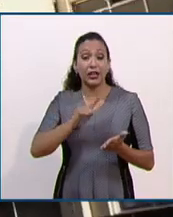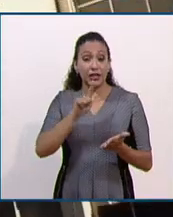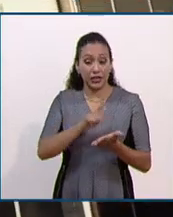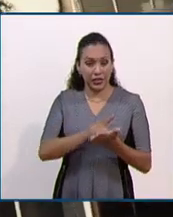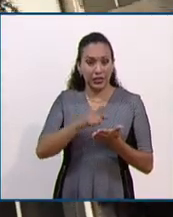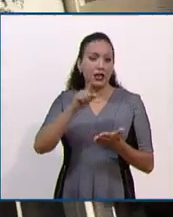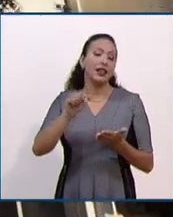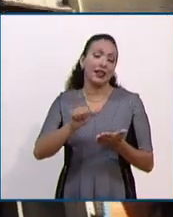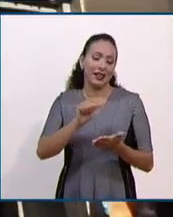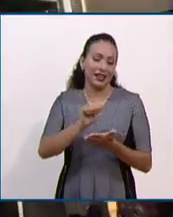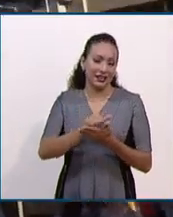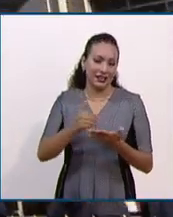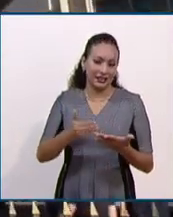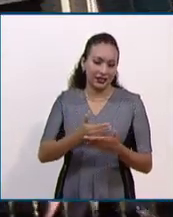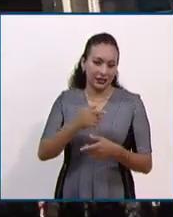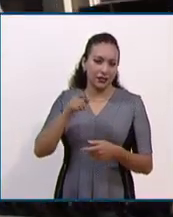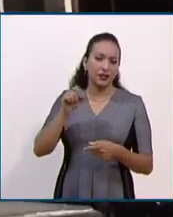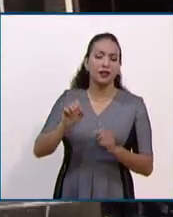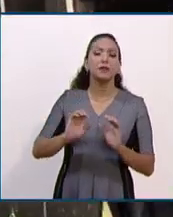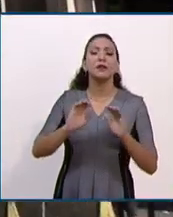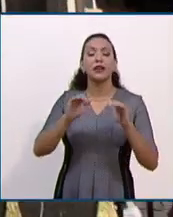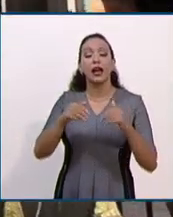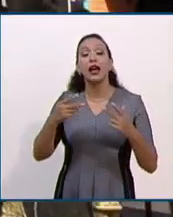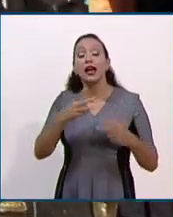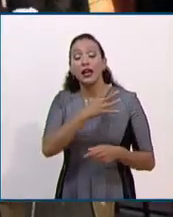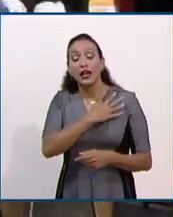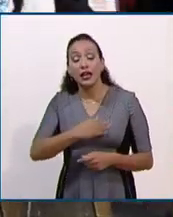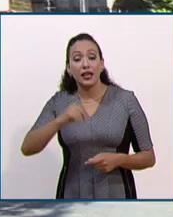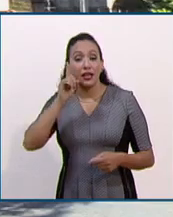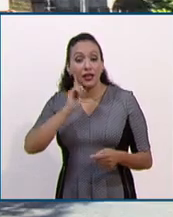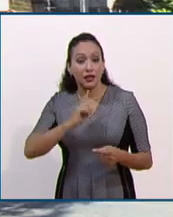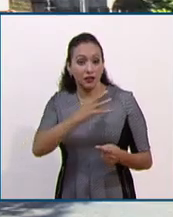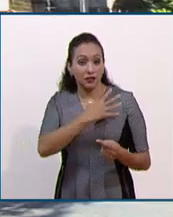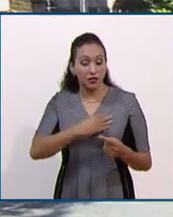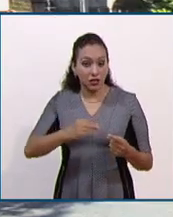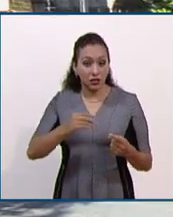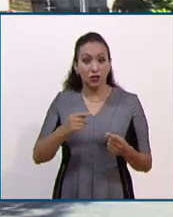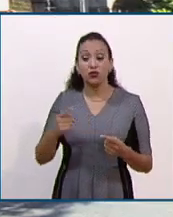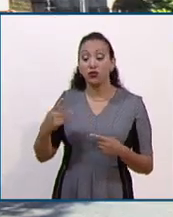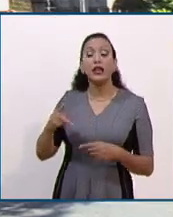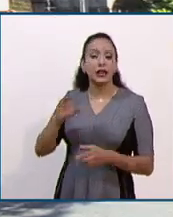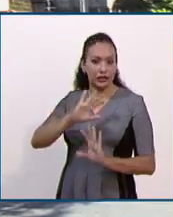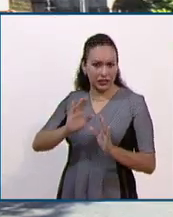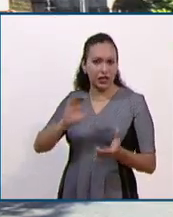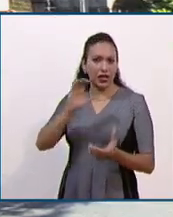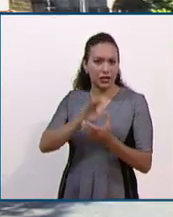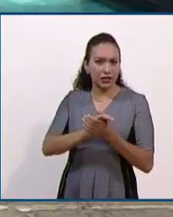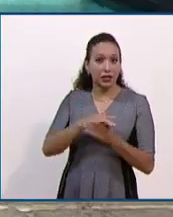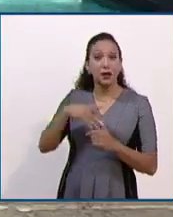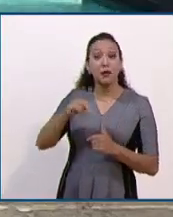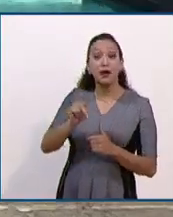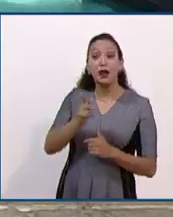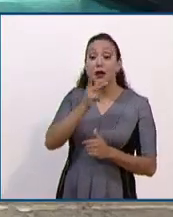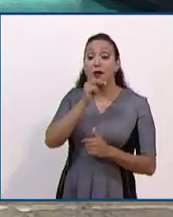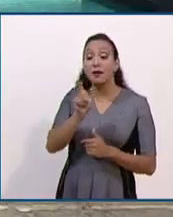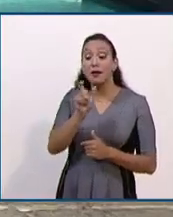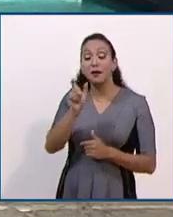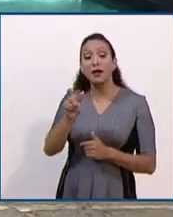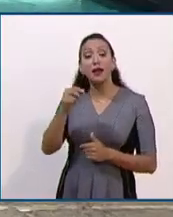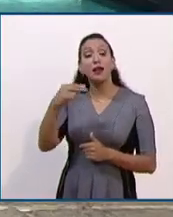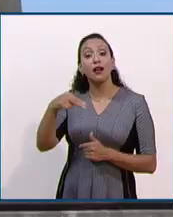de Jalisco, que prohibían registrar a hijas e hijos de una mujer casada con el apellido de un